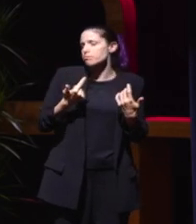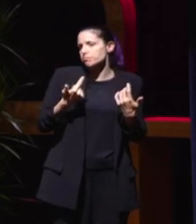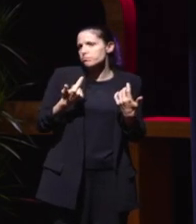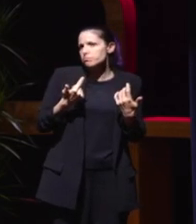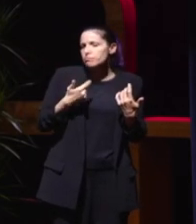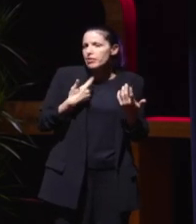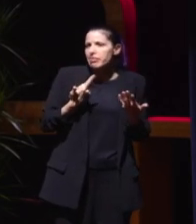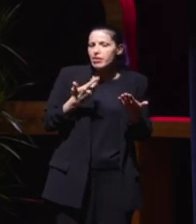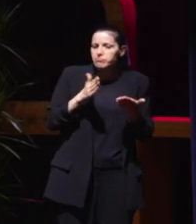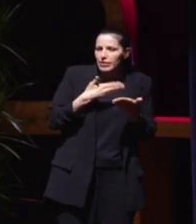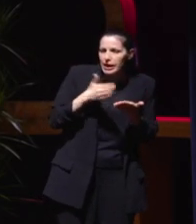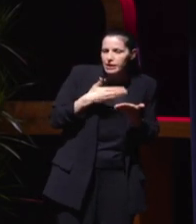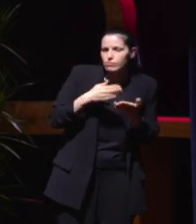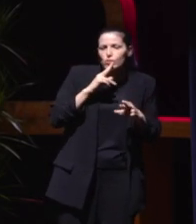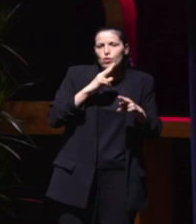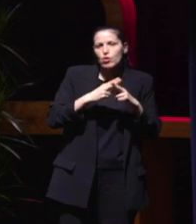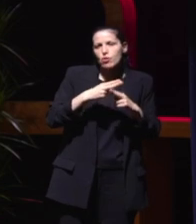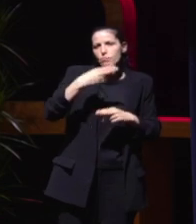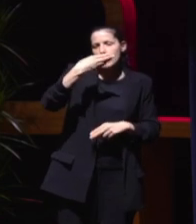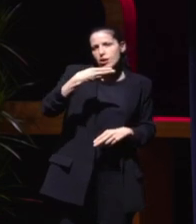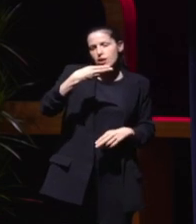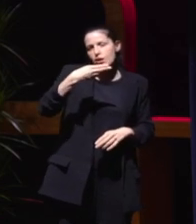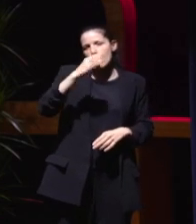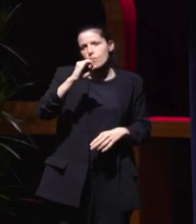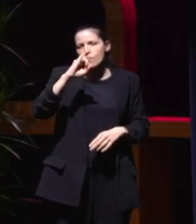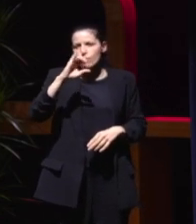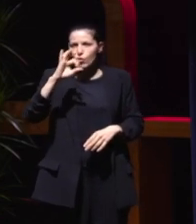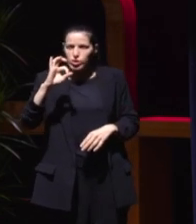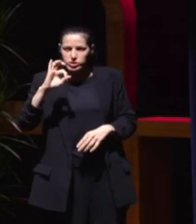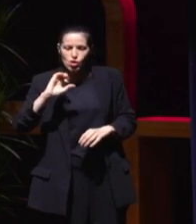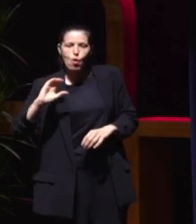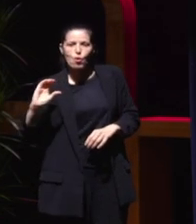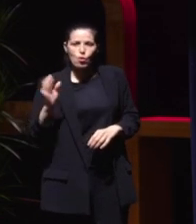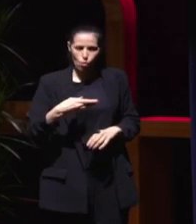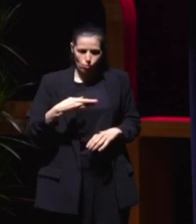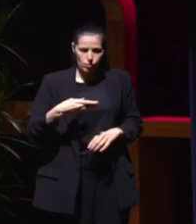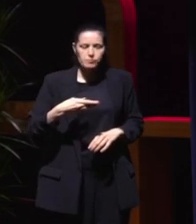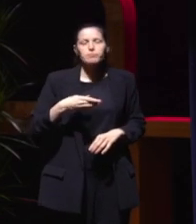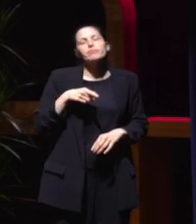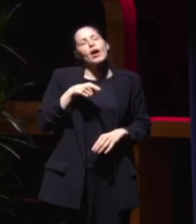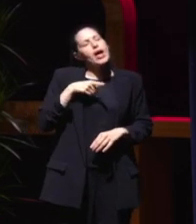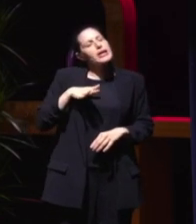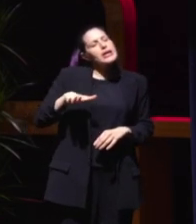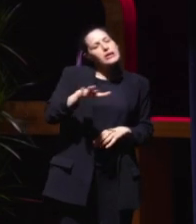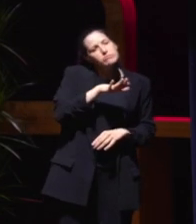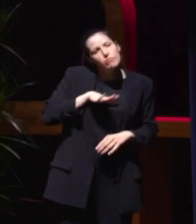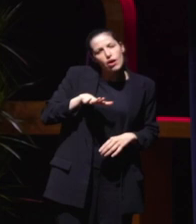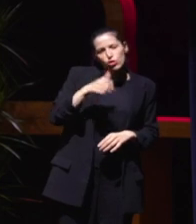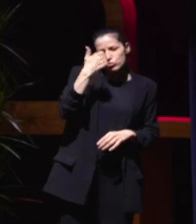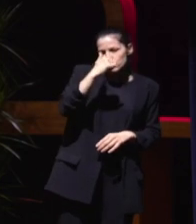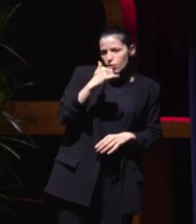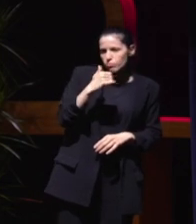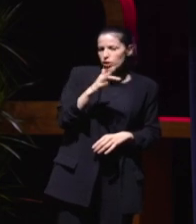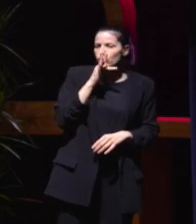que se llama the voice Club y los espacios en los que los hombres siguen teniendo un poder